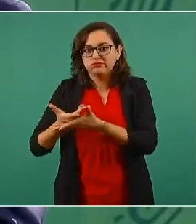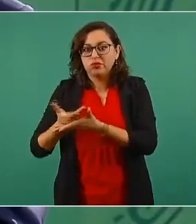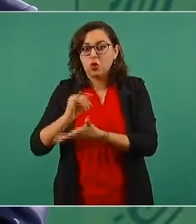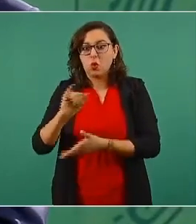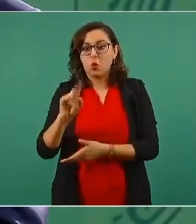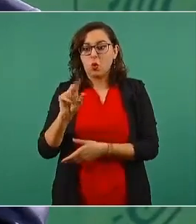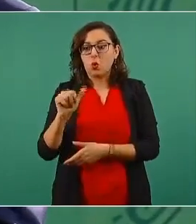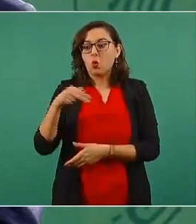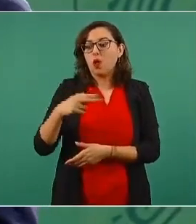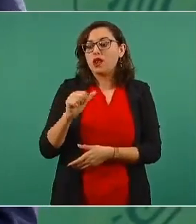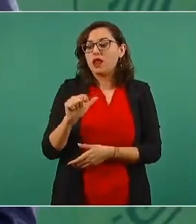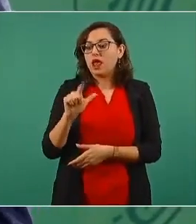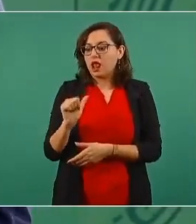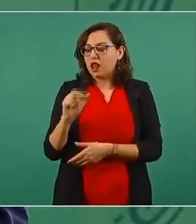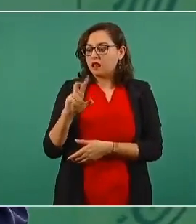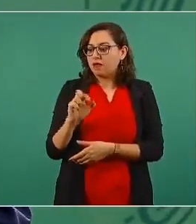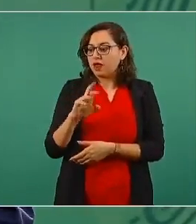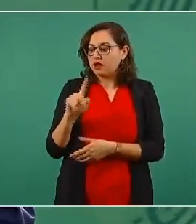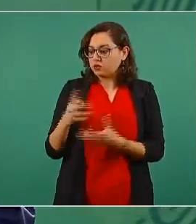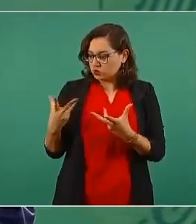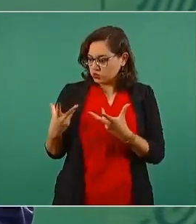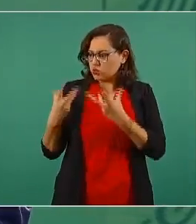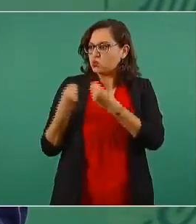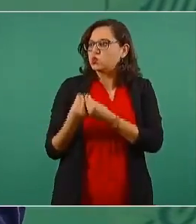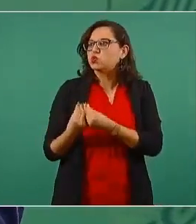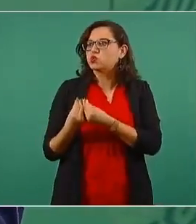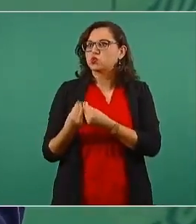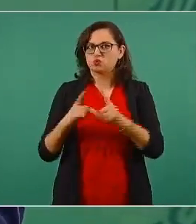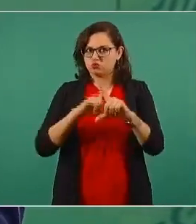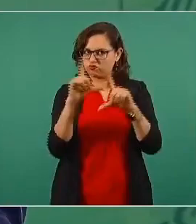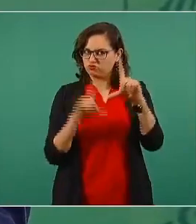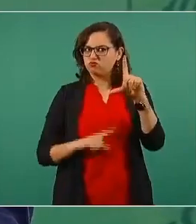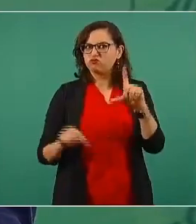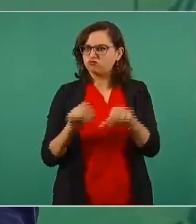a decir: vengo a luchar por la libertad del